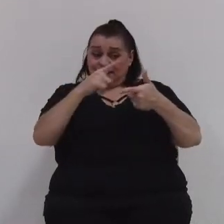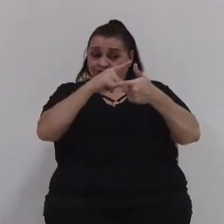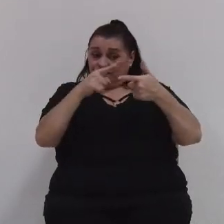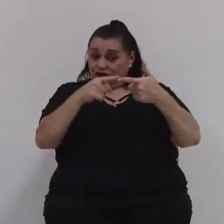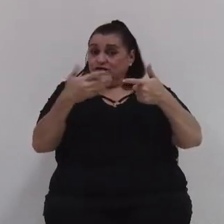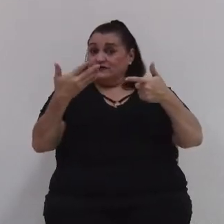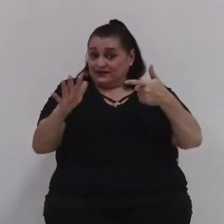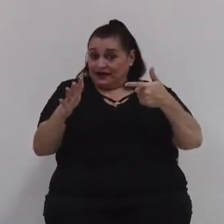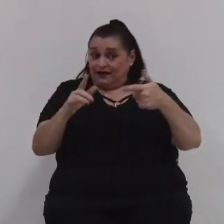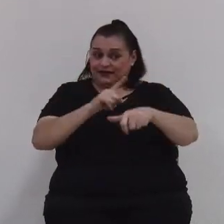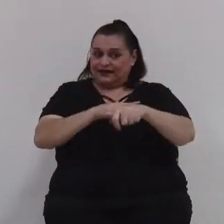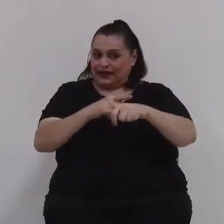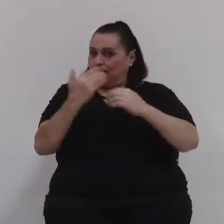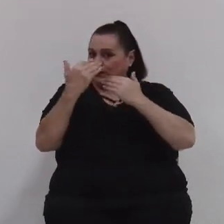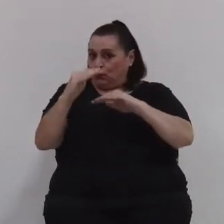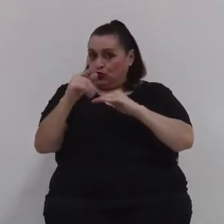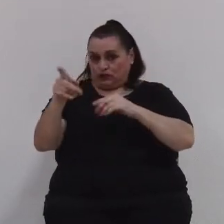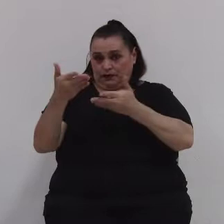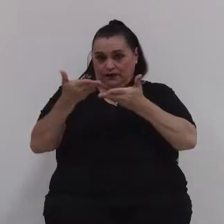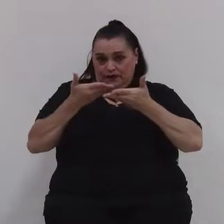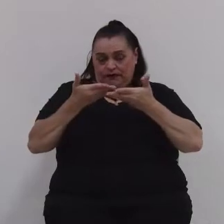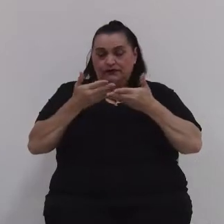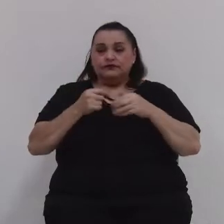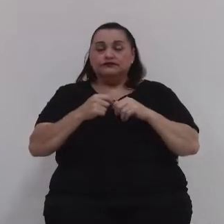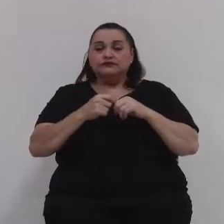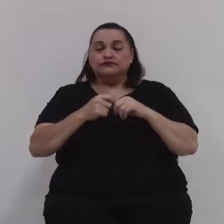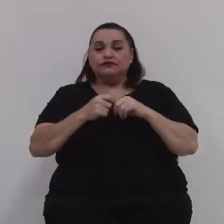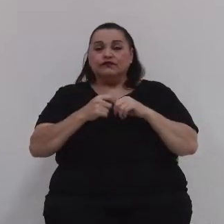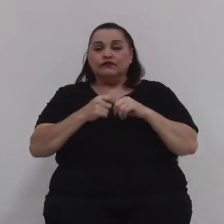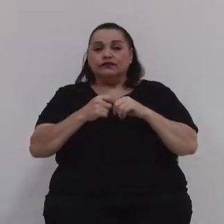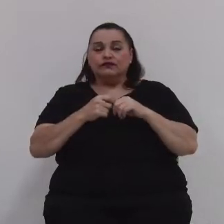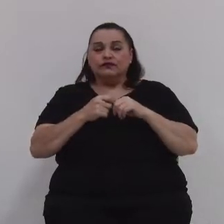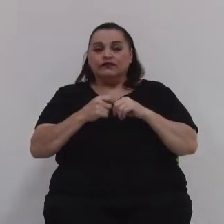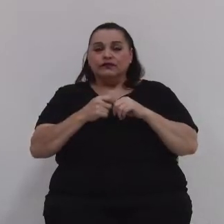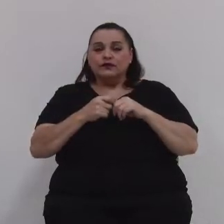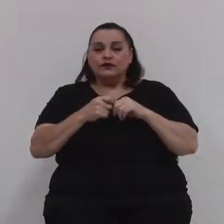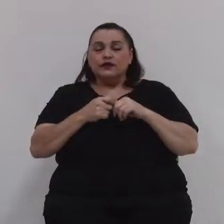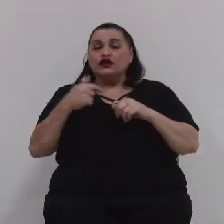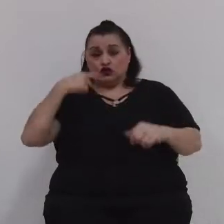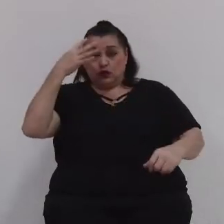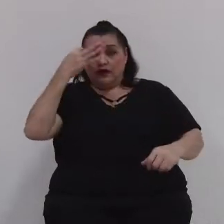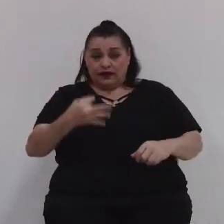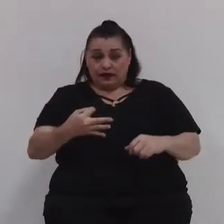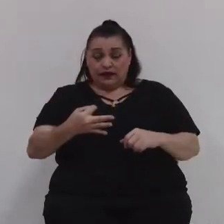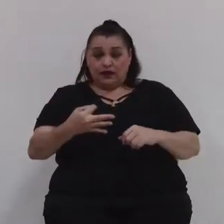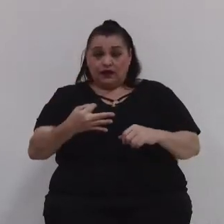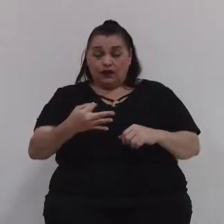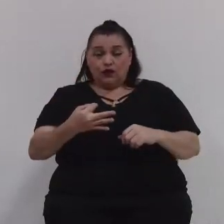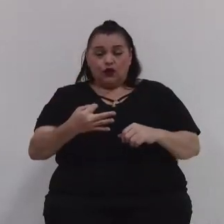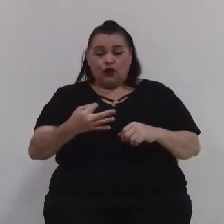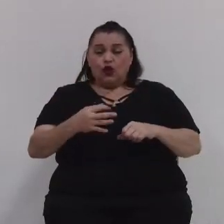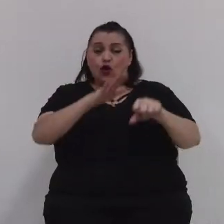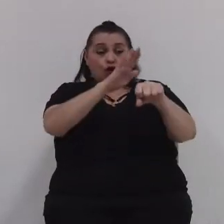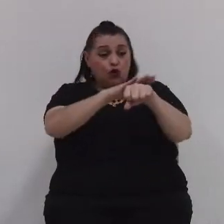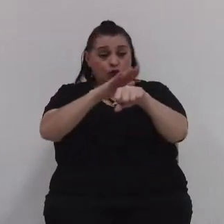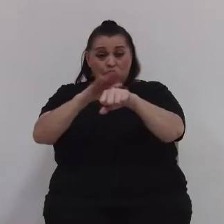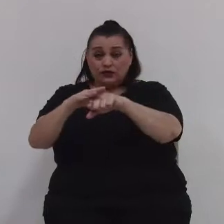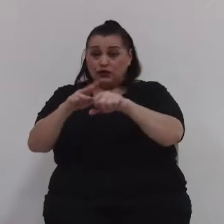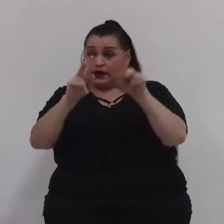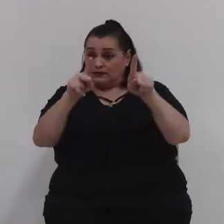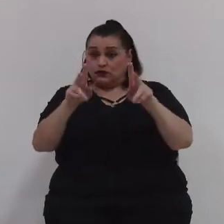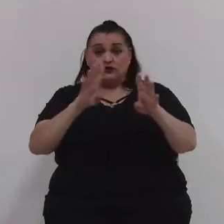no pasar del tiempo que usted me dio, Vicente, yo creo que la convocatoria a conversar,